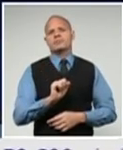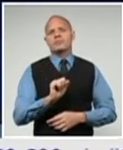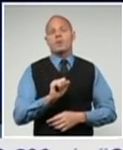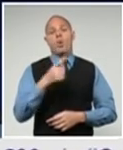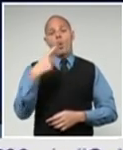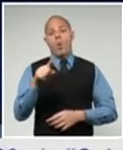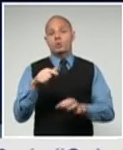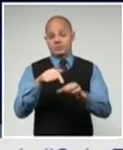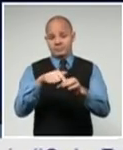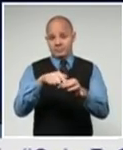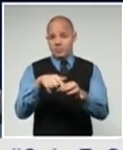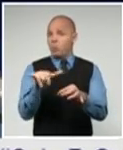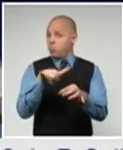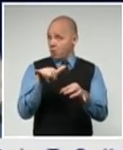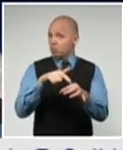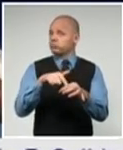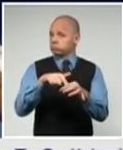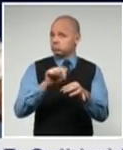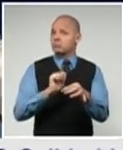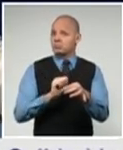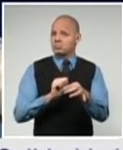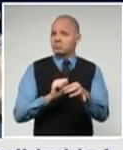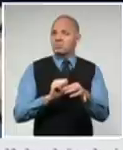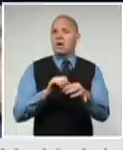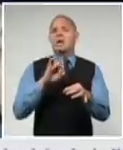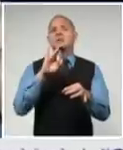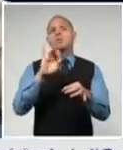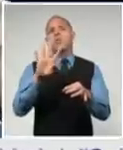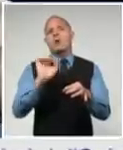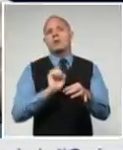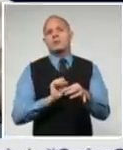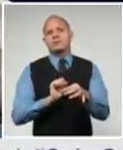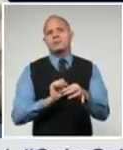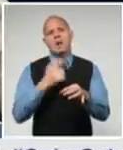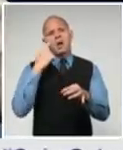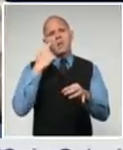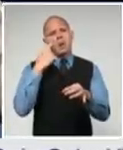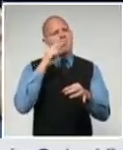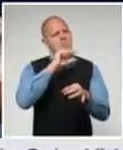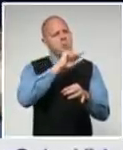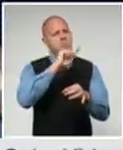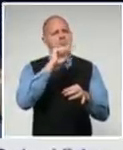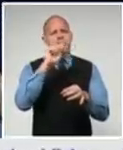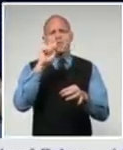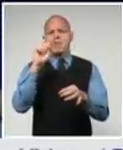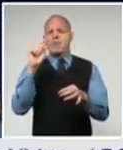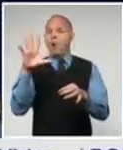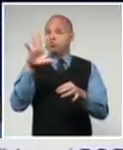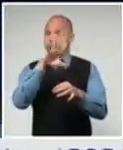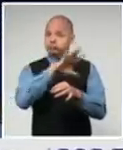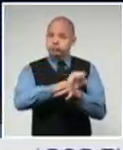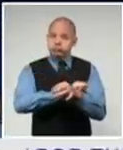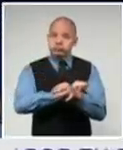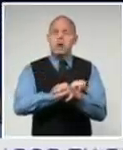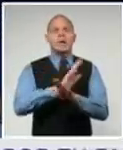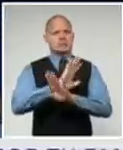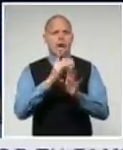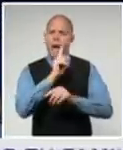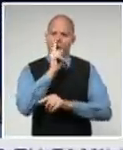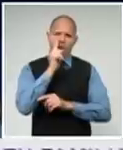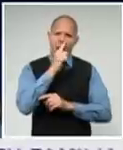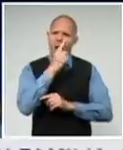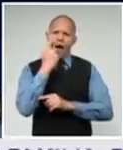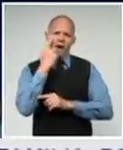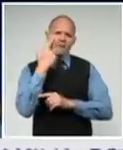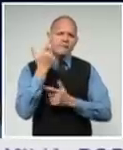municipio especial Isla de la Juventud 74 y así de todos los territorios.